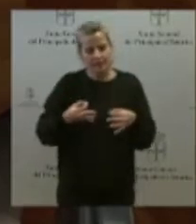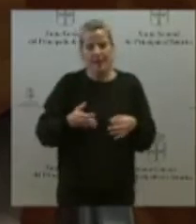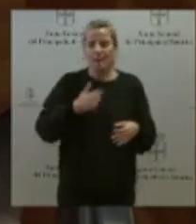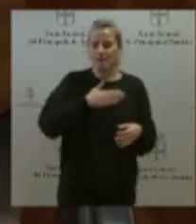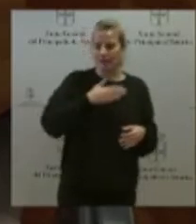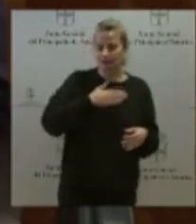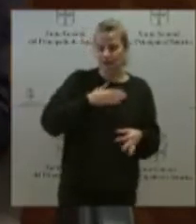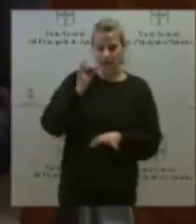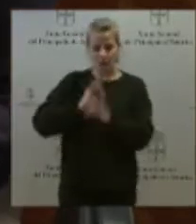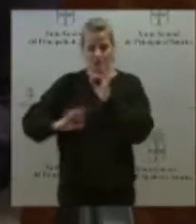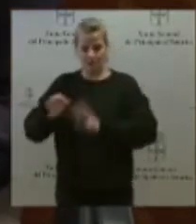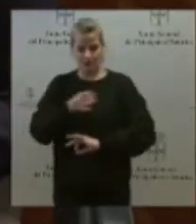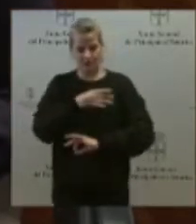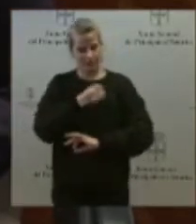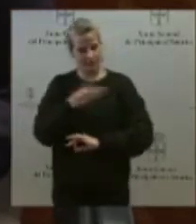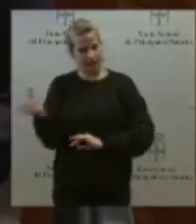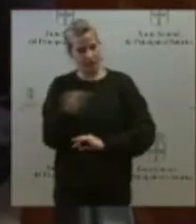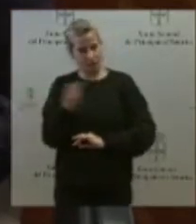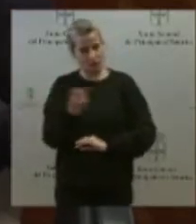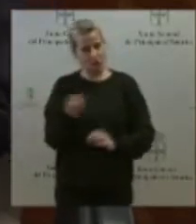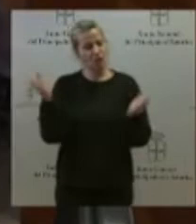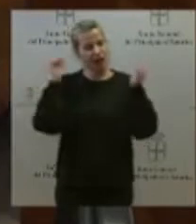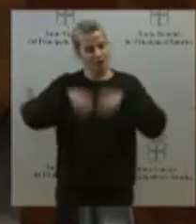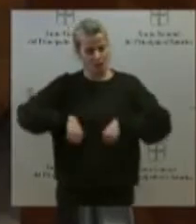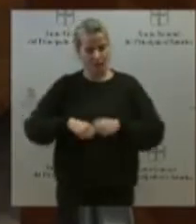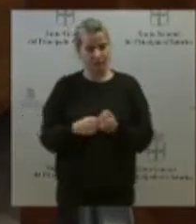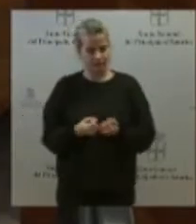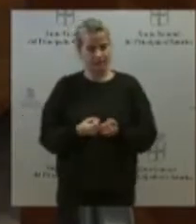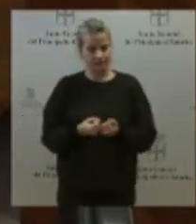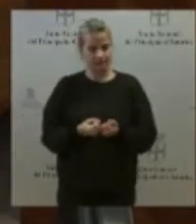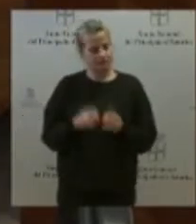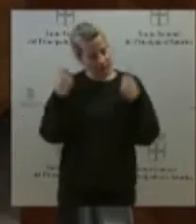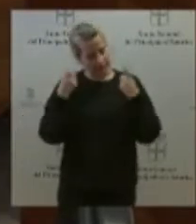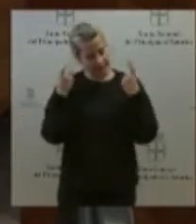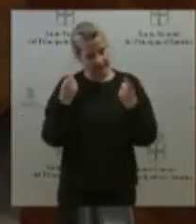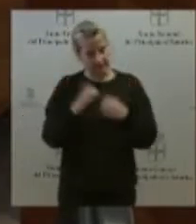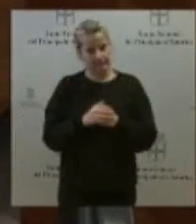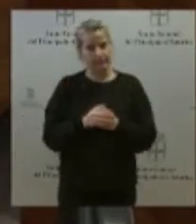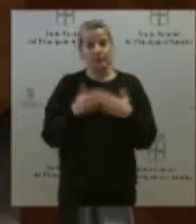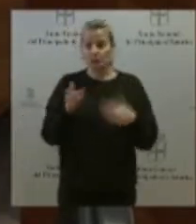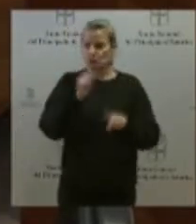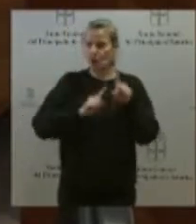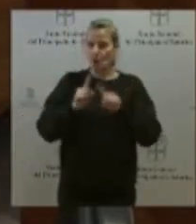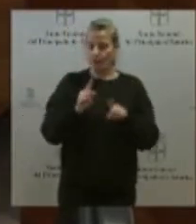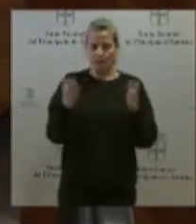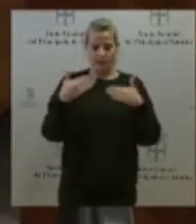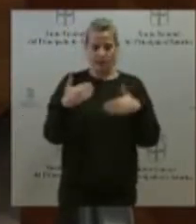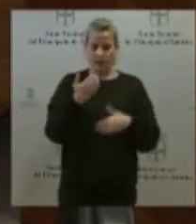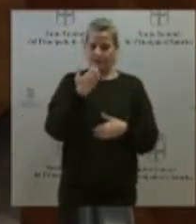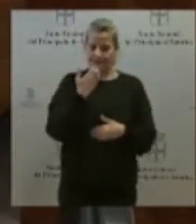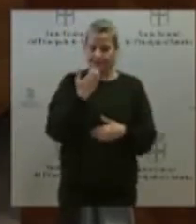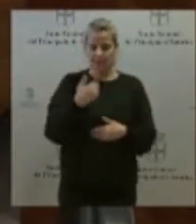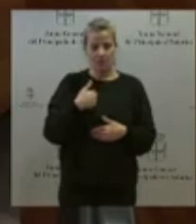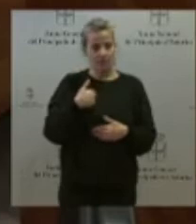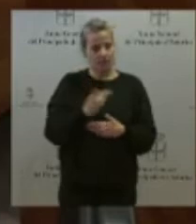colectiva. Y, de hecho, no hay ningún problema, y lo digo abiertamente, en ofrecer los servicios del SASEC cuando esas negociaciones se